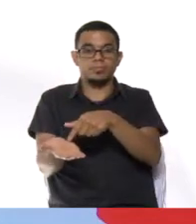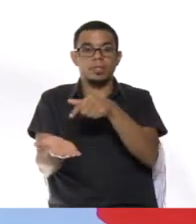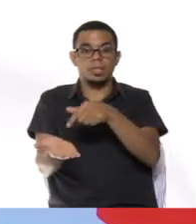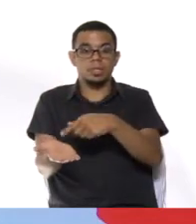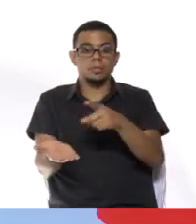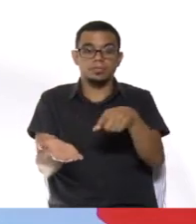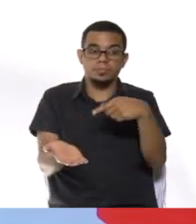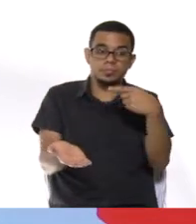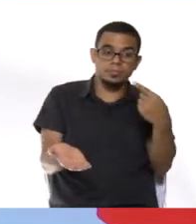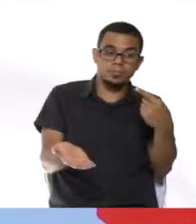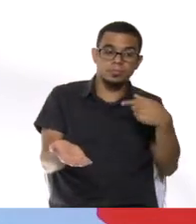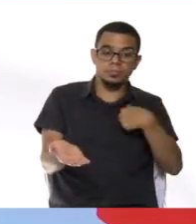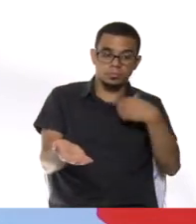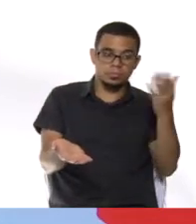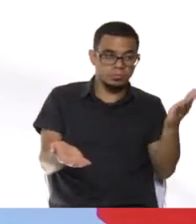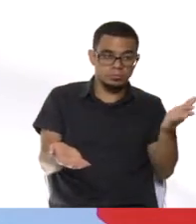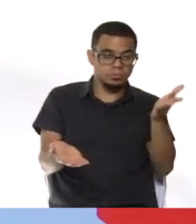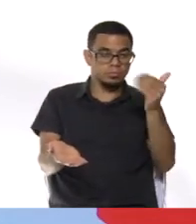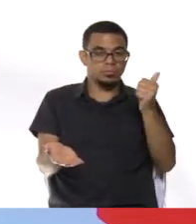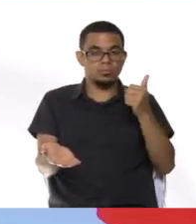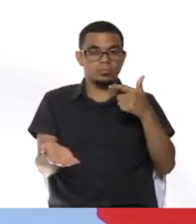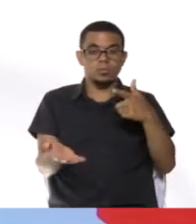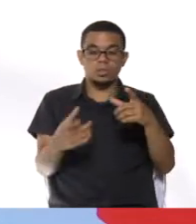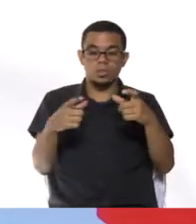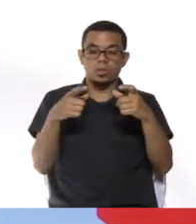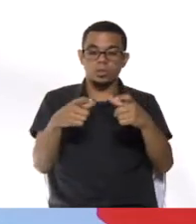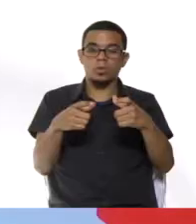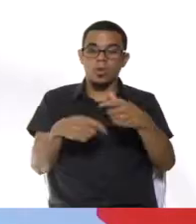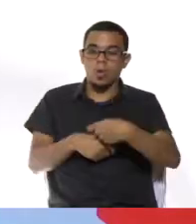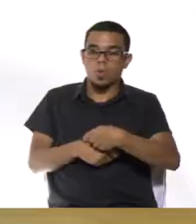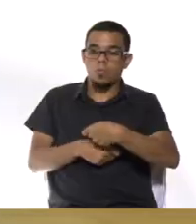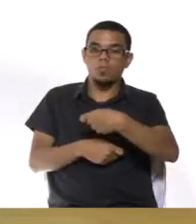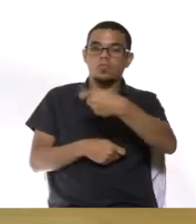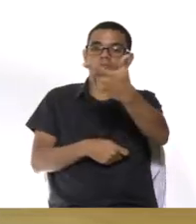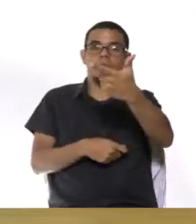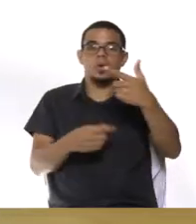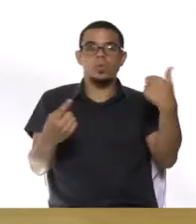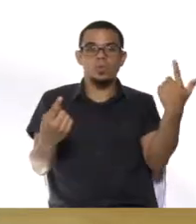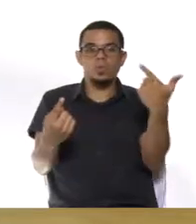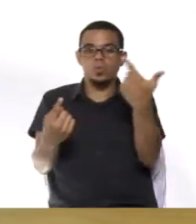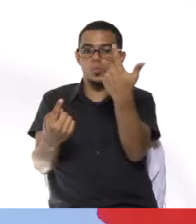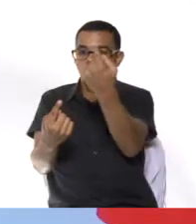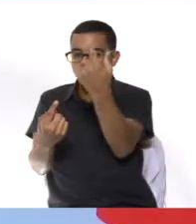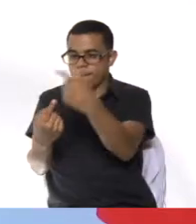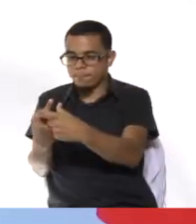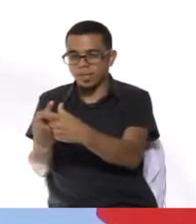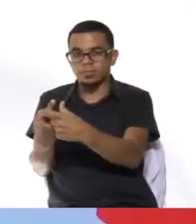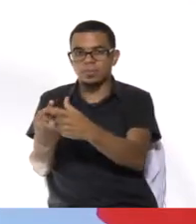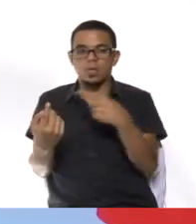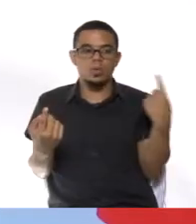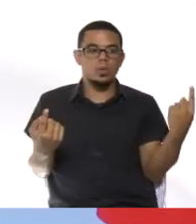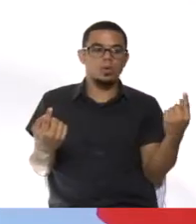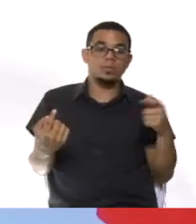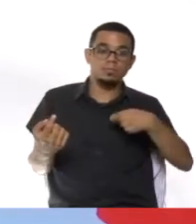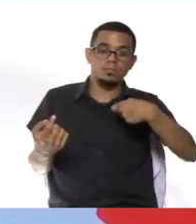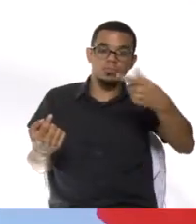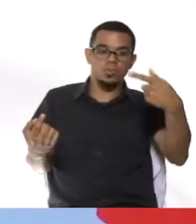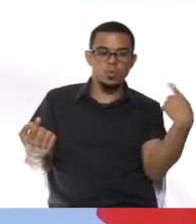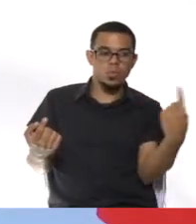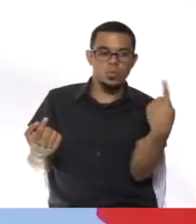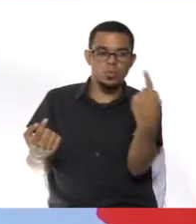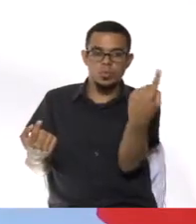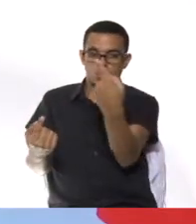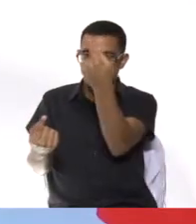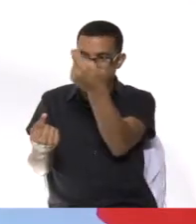Y después lo invitamos a que lo ensarte. Eso, ellos lo pueden hacer de